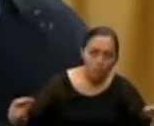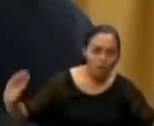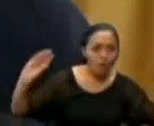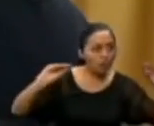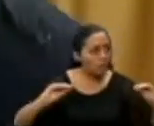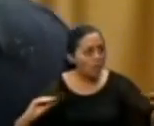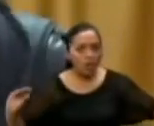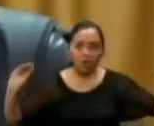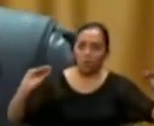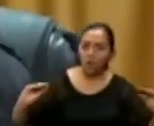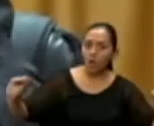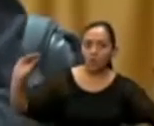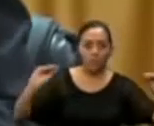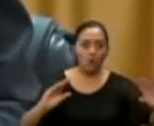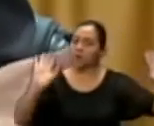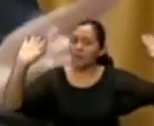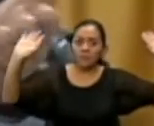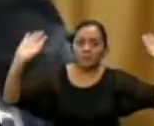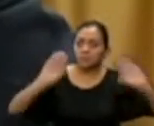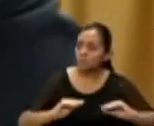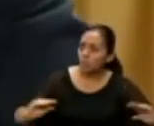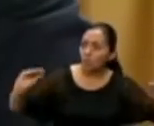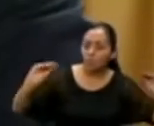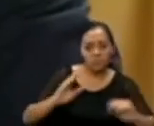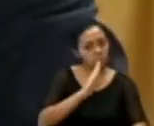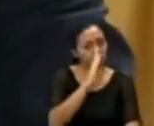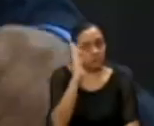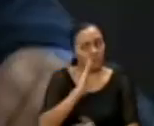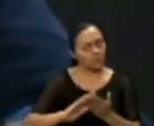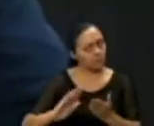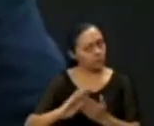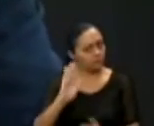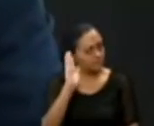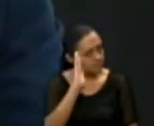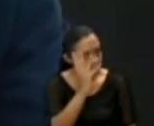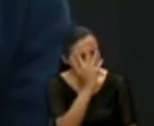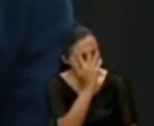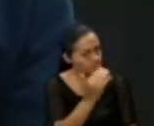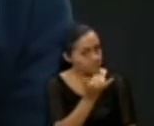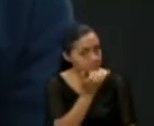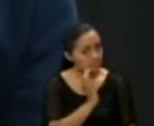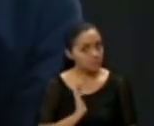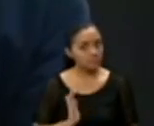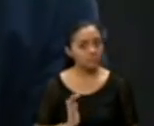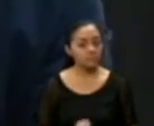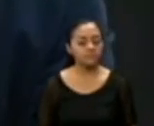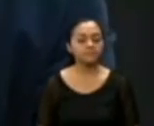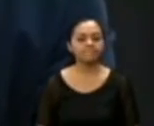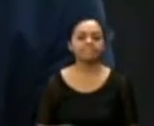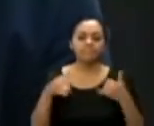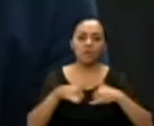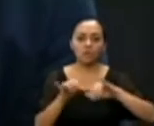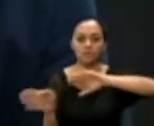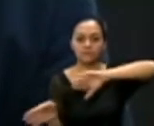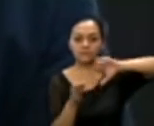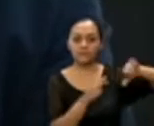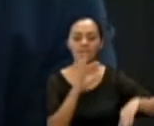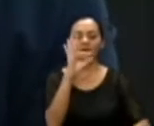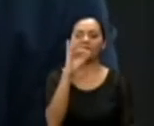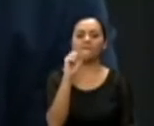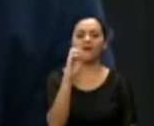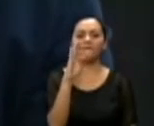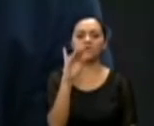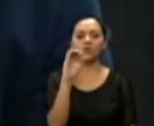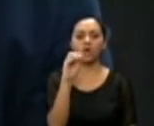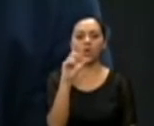en murmuraciones es terrible seguimos presidente con este conversatorio vamos a invitar a fabiola santana